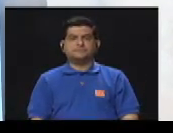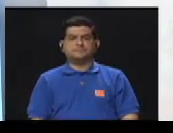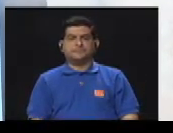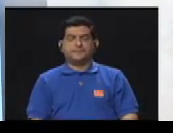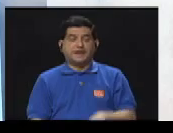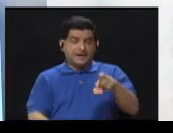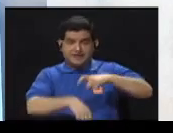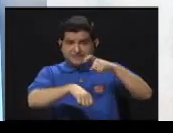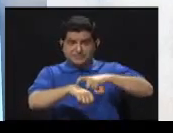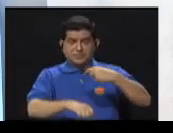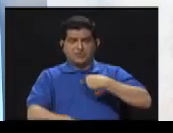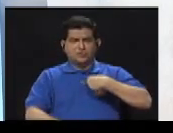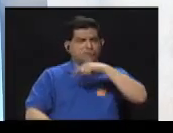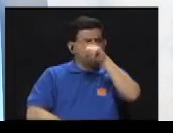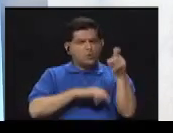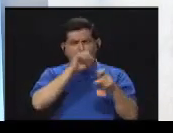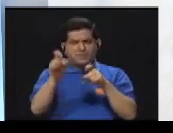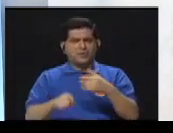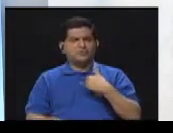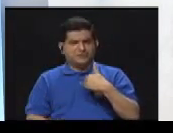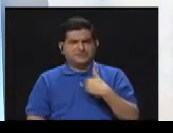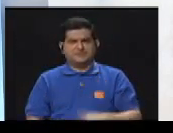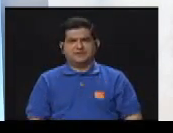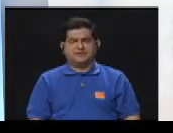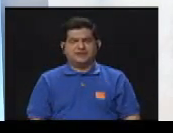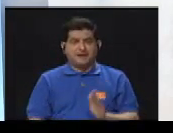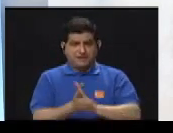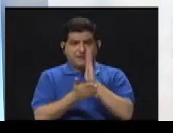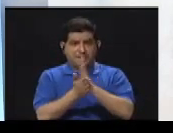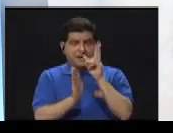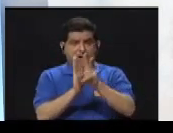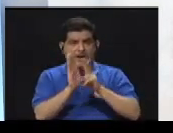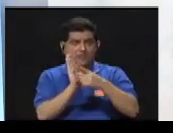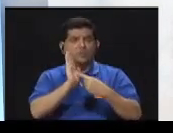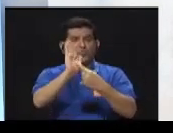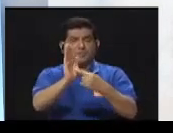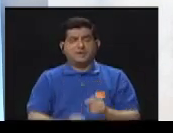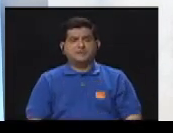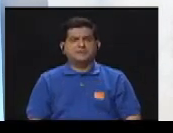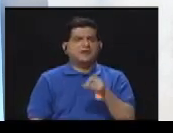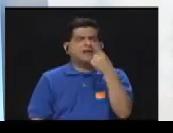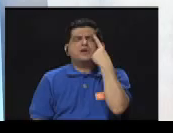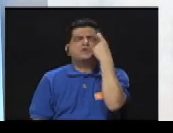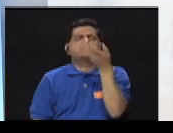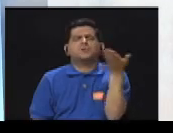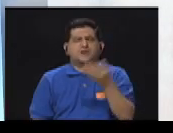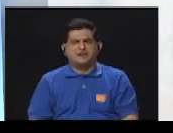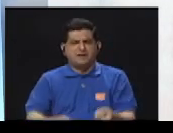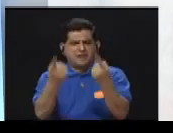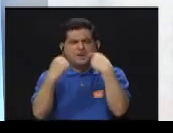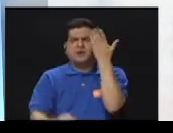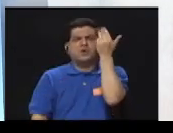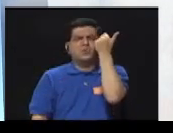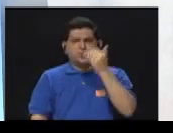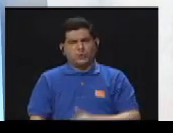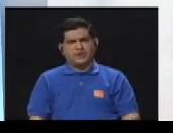Entonces, de ahí surgen de mi parte preguntas hacia ellos que están en el documental de digamos, de cuál es su sueño, por qué se